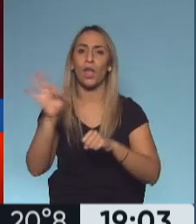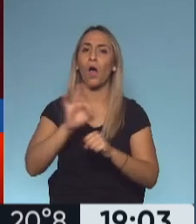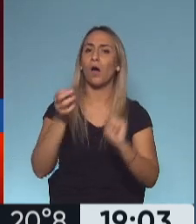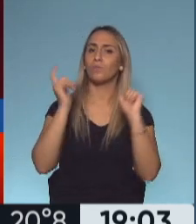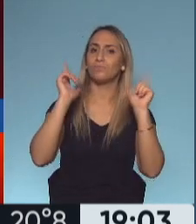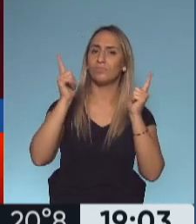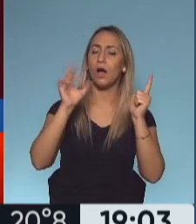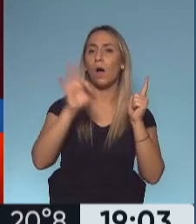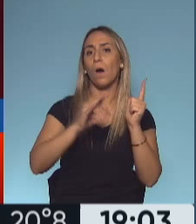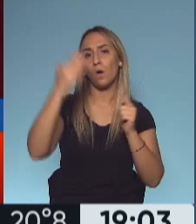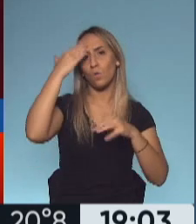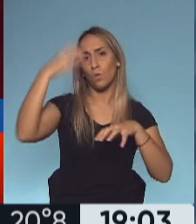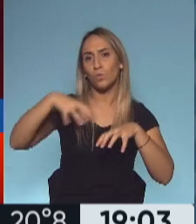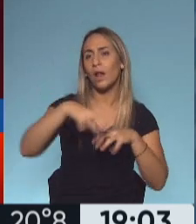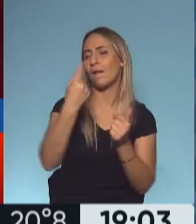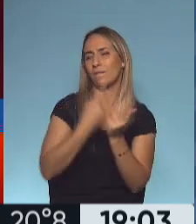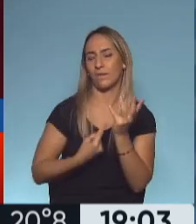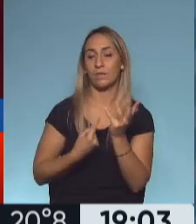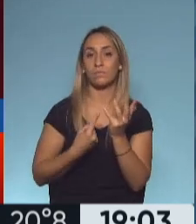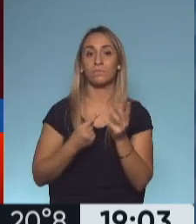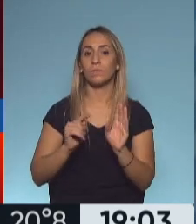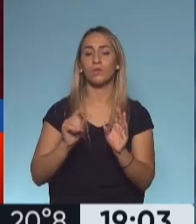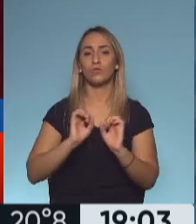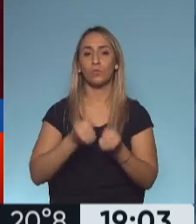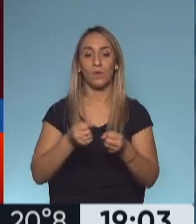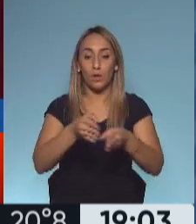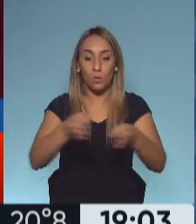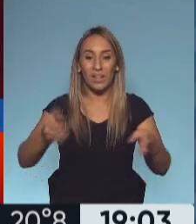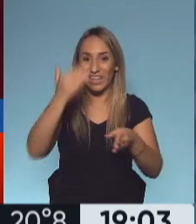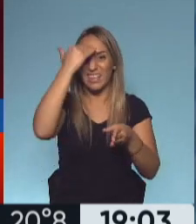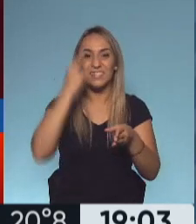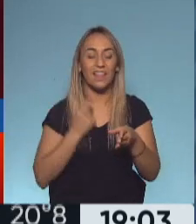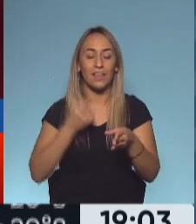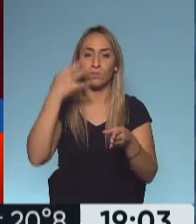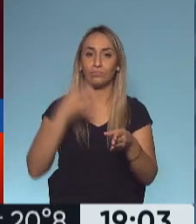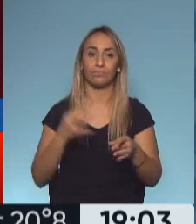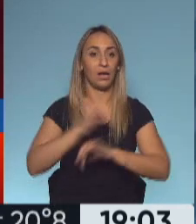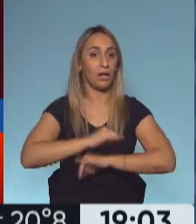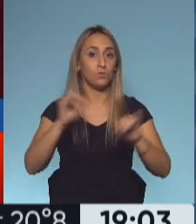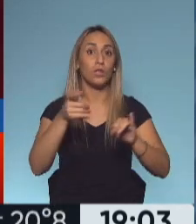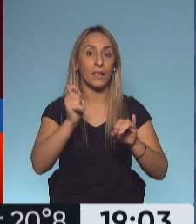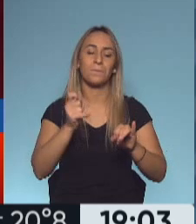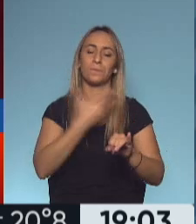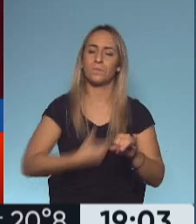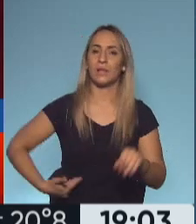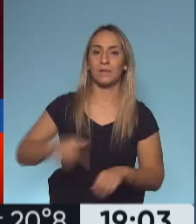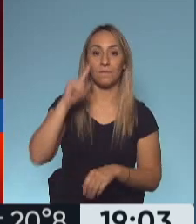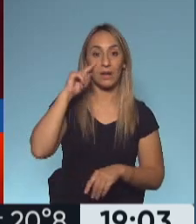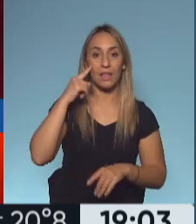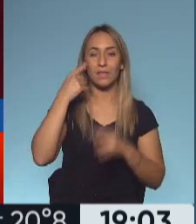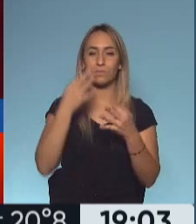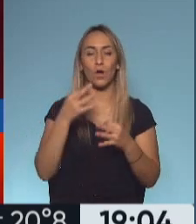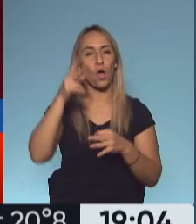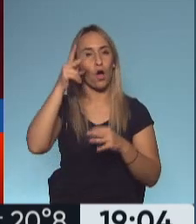recreativas y culturales por el término de 15 días. El anuncio lo haría el presidente de la Nación después de